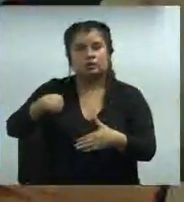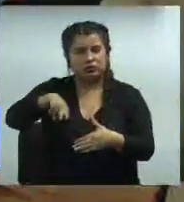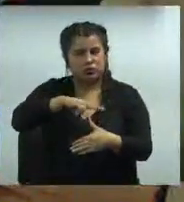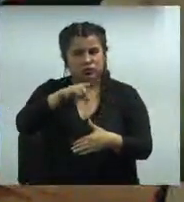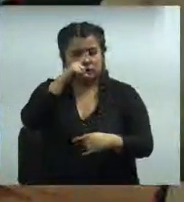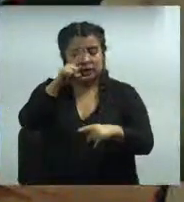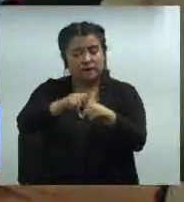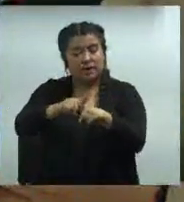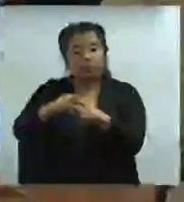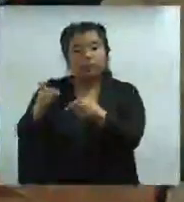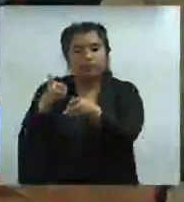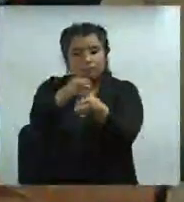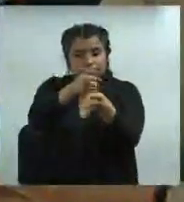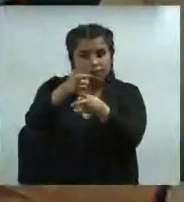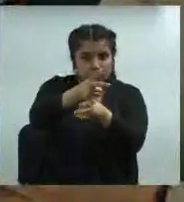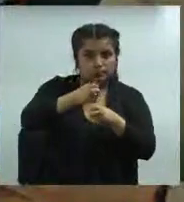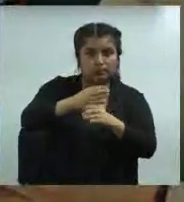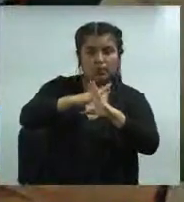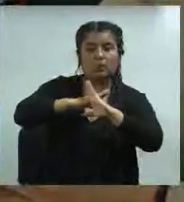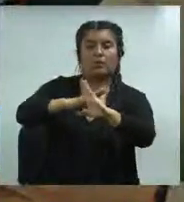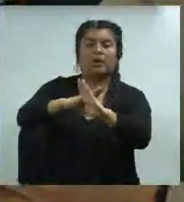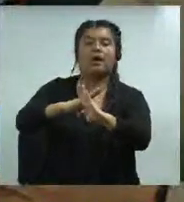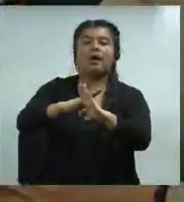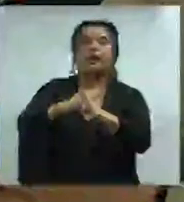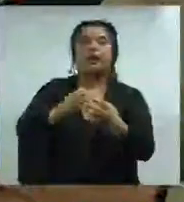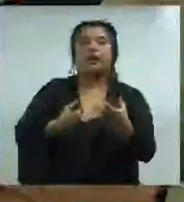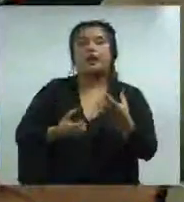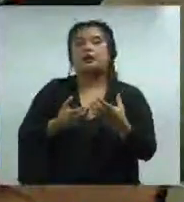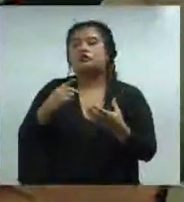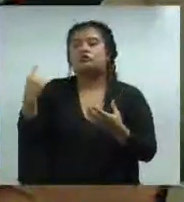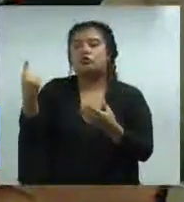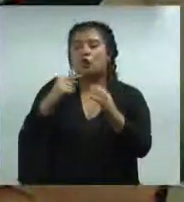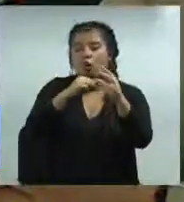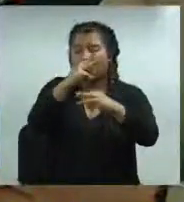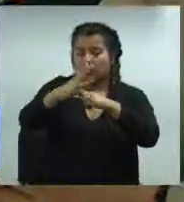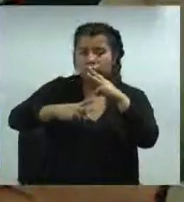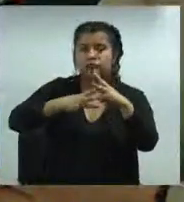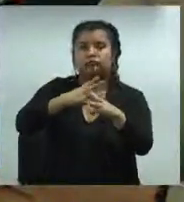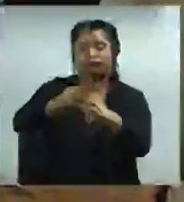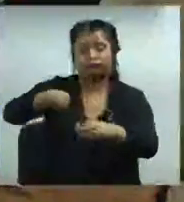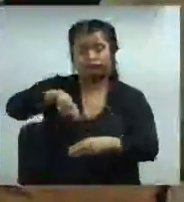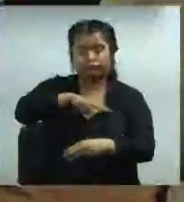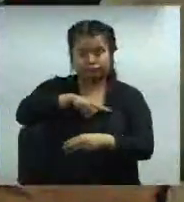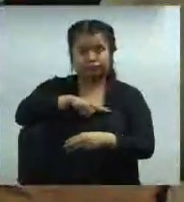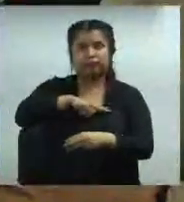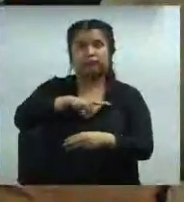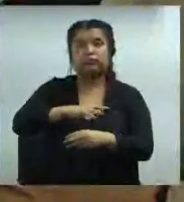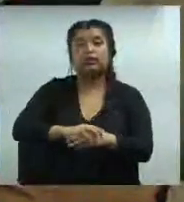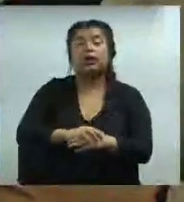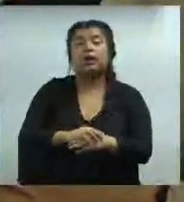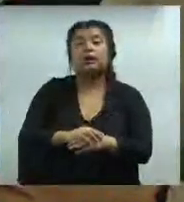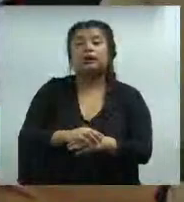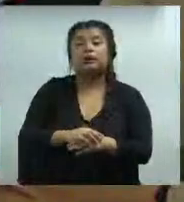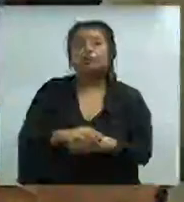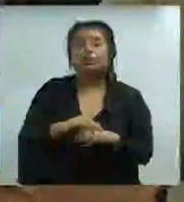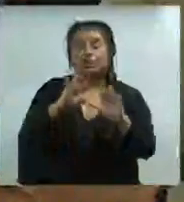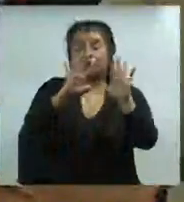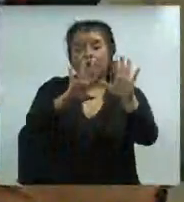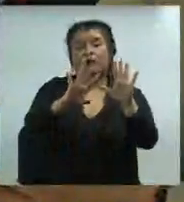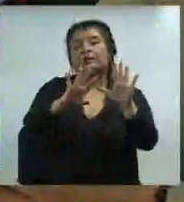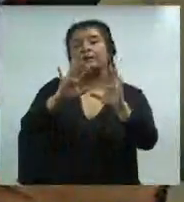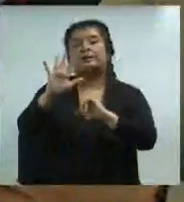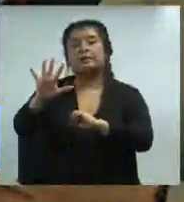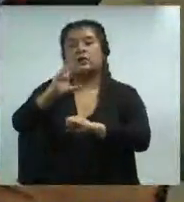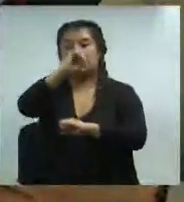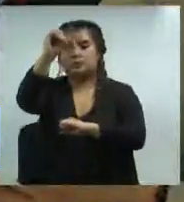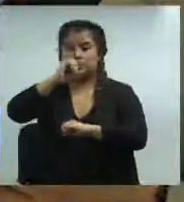por proteger todo el medio ambiente. Hoy por hoy, y un informe que presentaron las autoridades, más del 95%